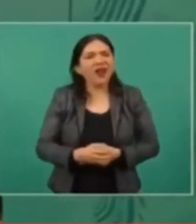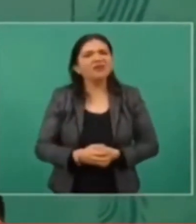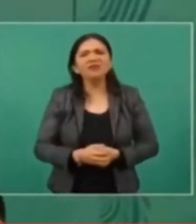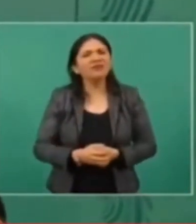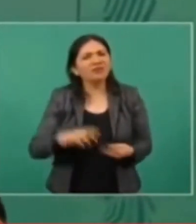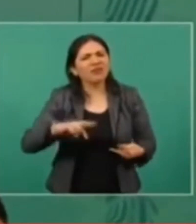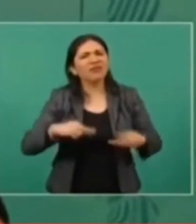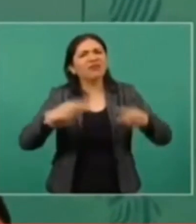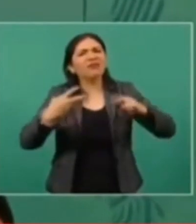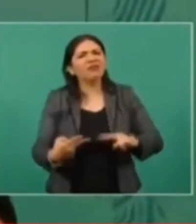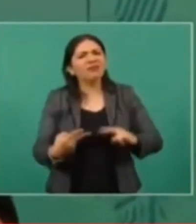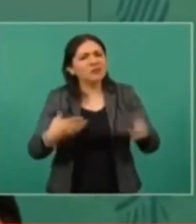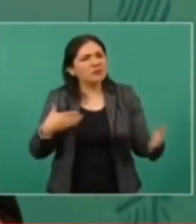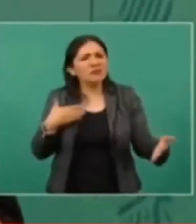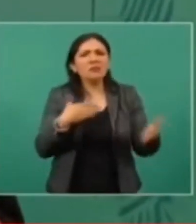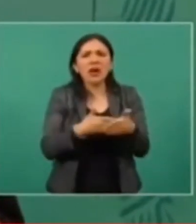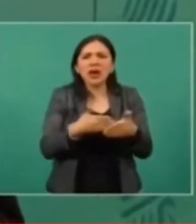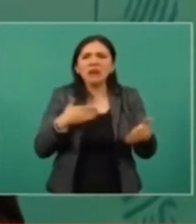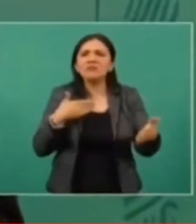se oponga.